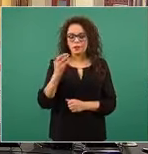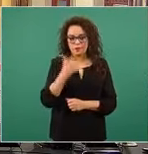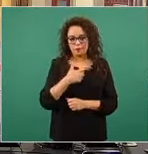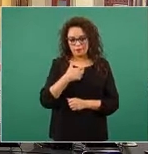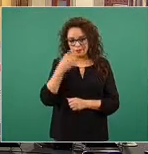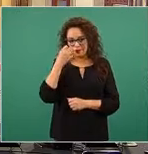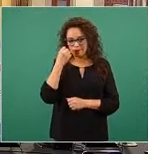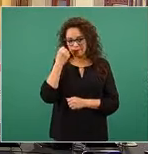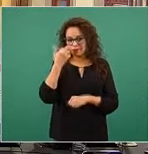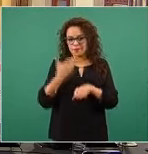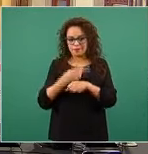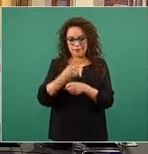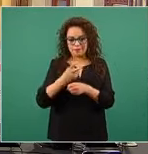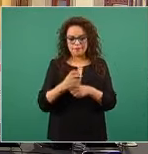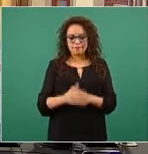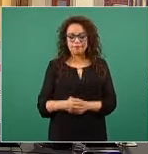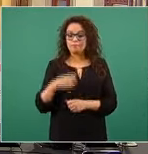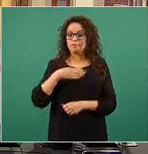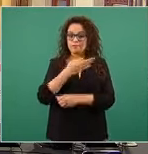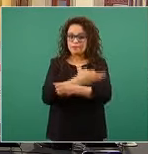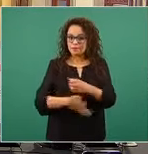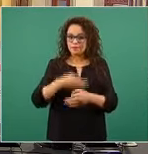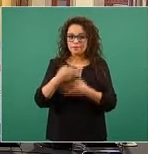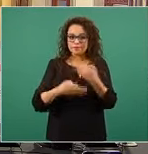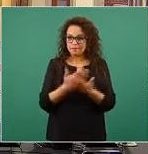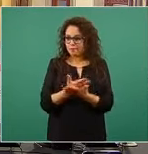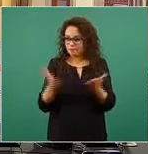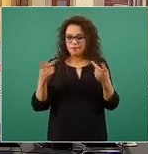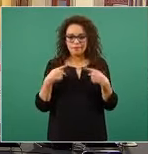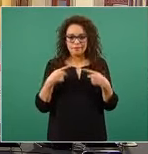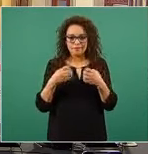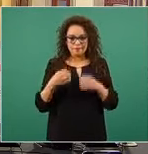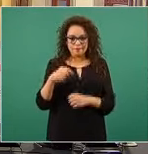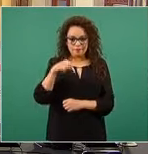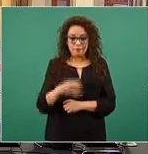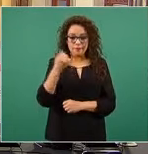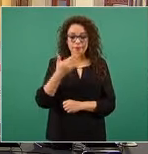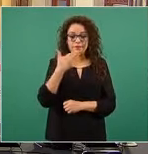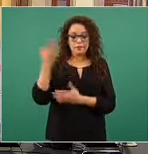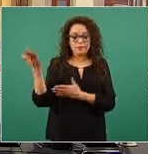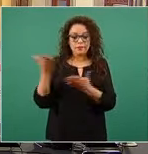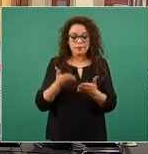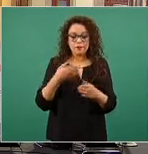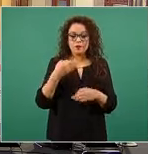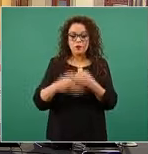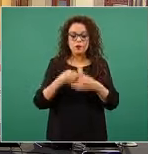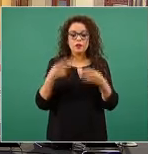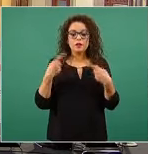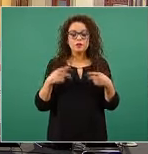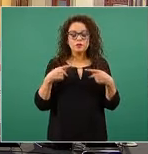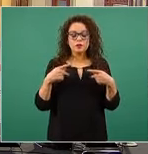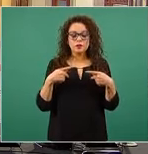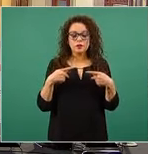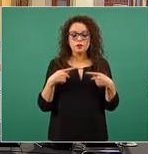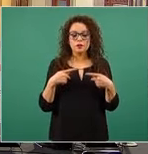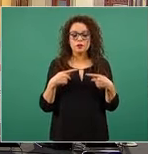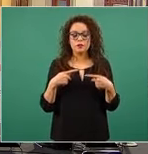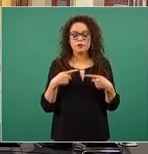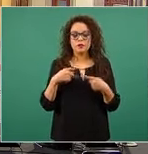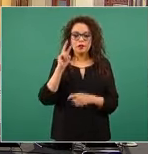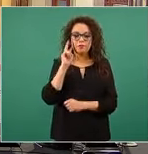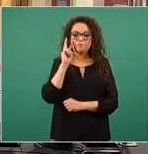Muy buenas tardes con todas y con todos los presentes y una bienvenida también a todas las personas que esta noche nos